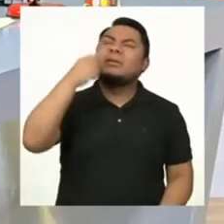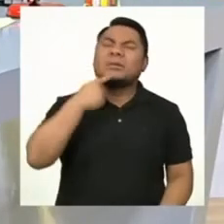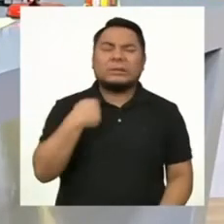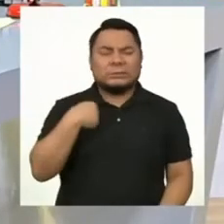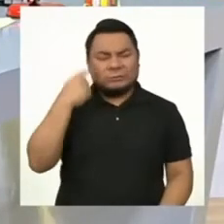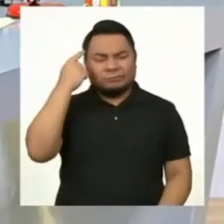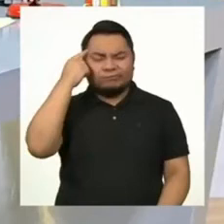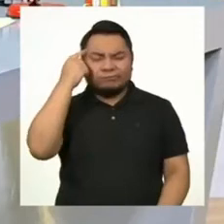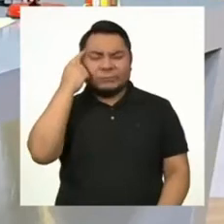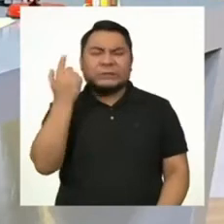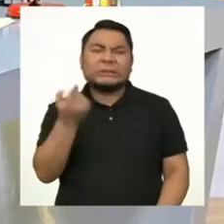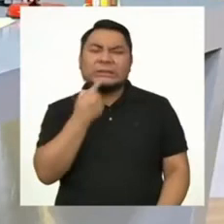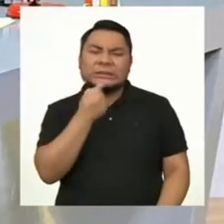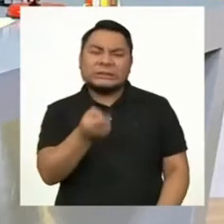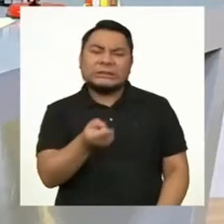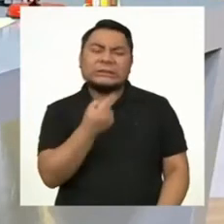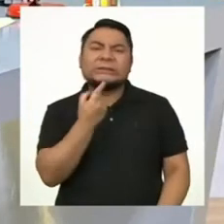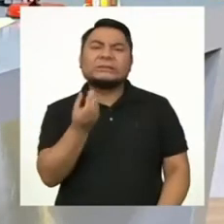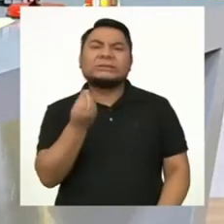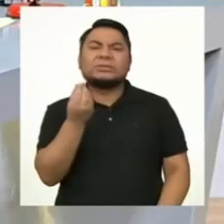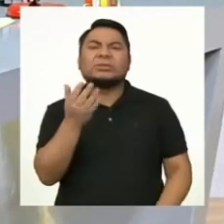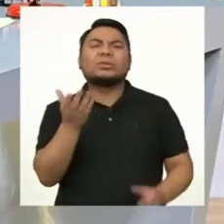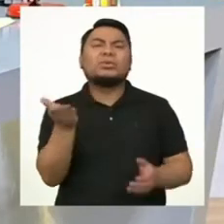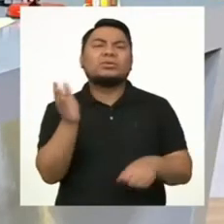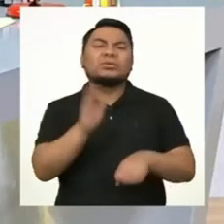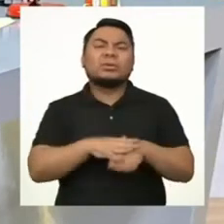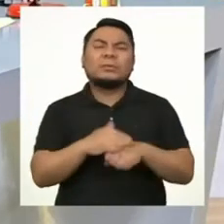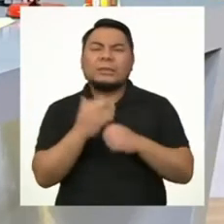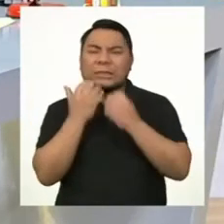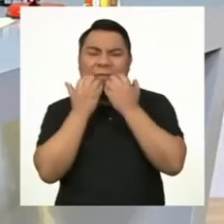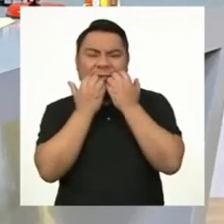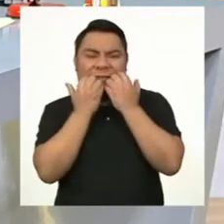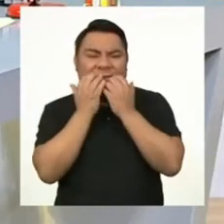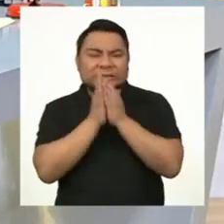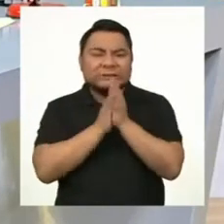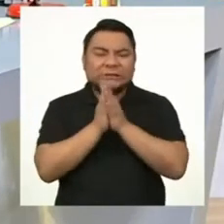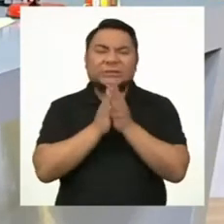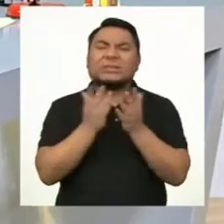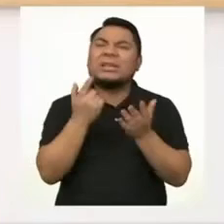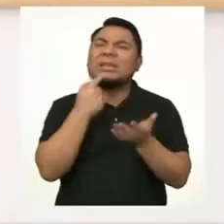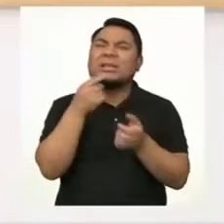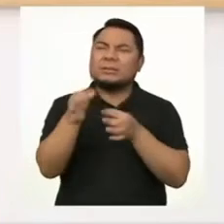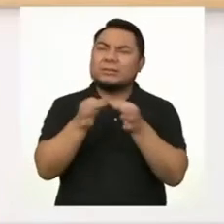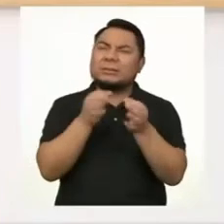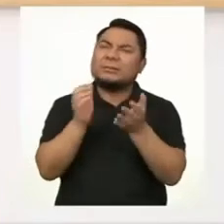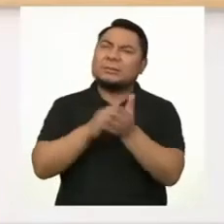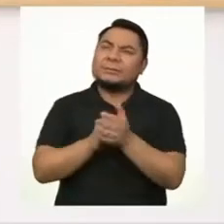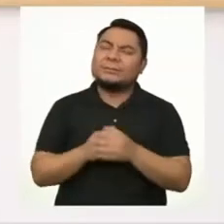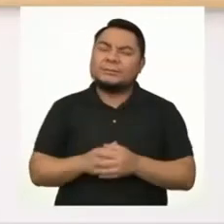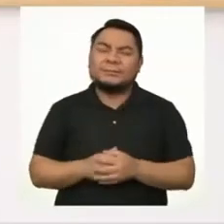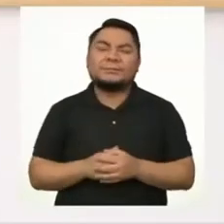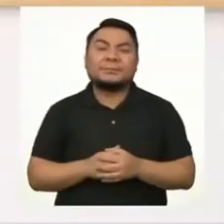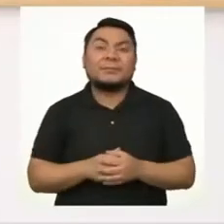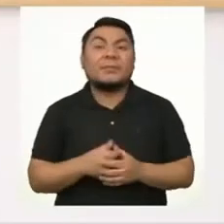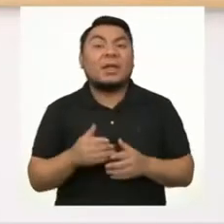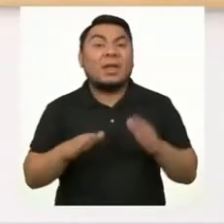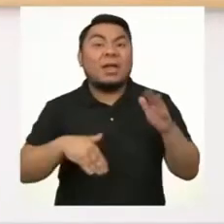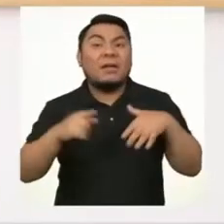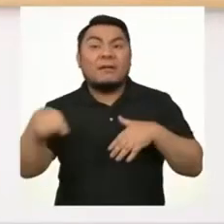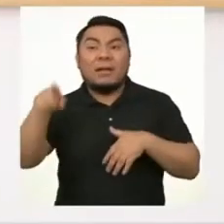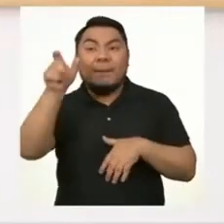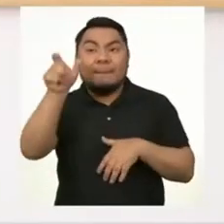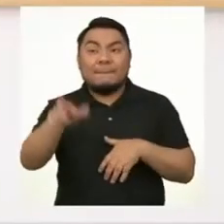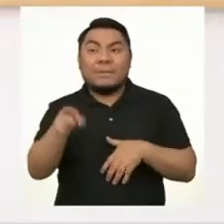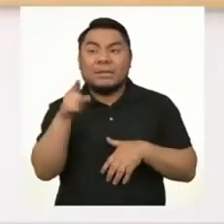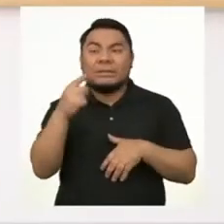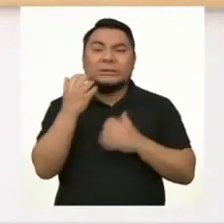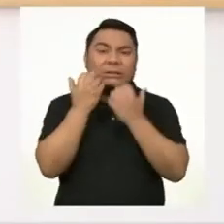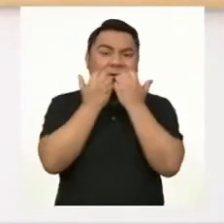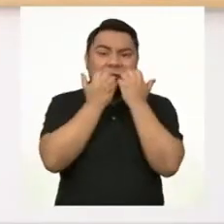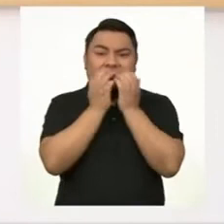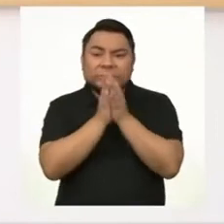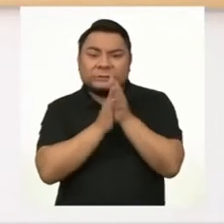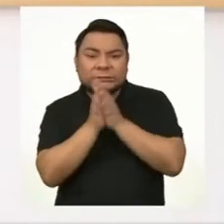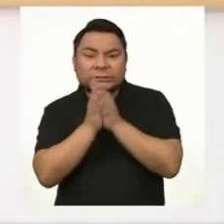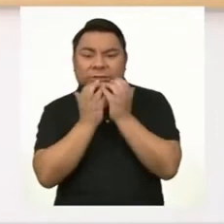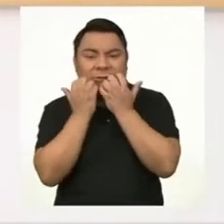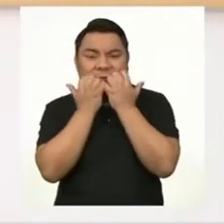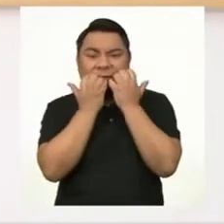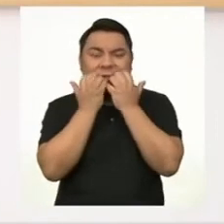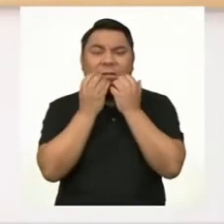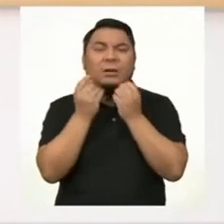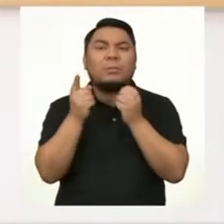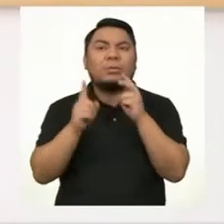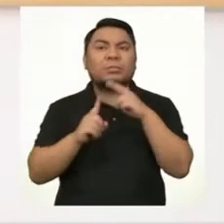aire es lo que dice sobre la ansiedad. ¿Puede explicar un poco más? A veces escuchamos que una persona es ansiosa cuando está